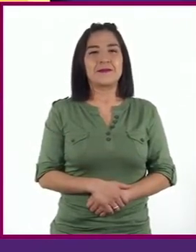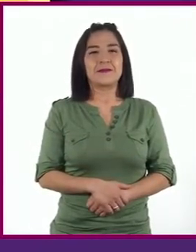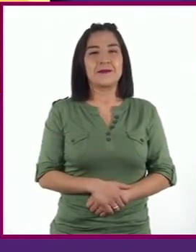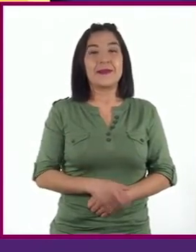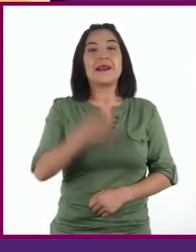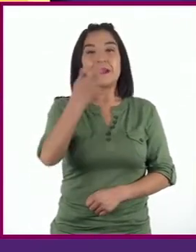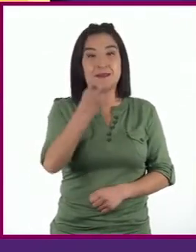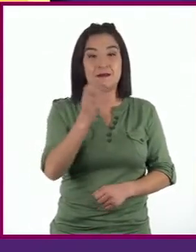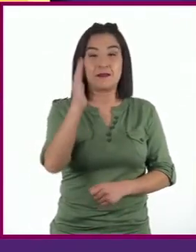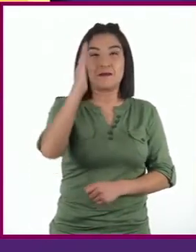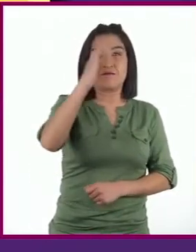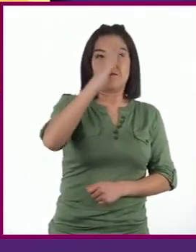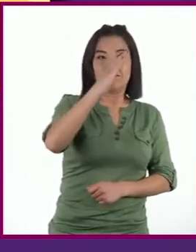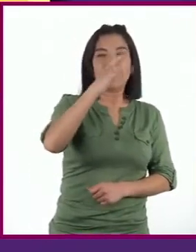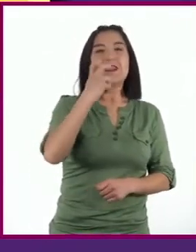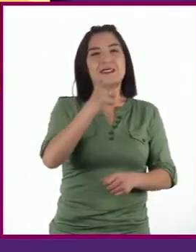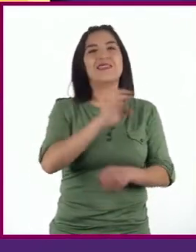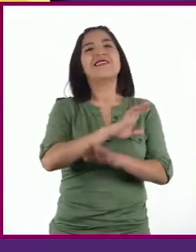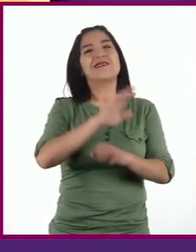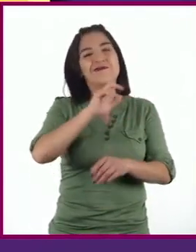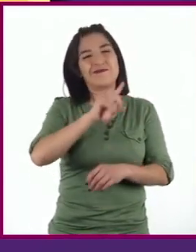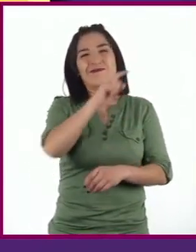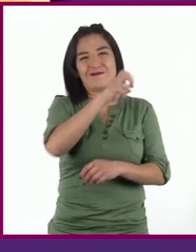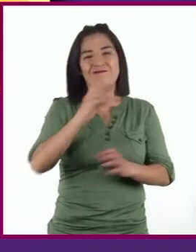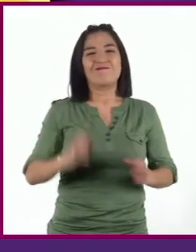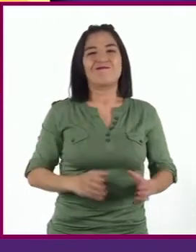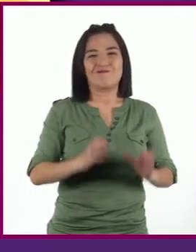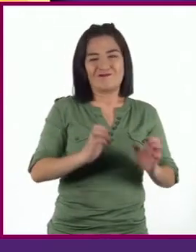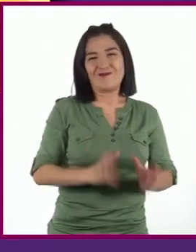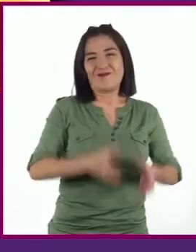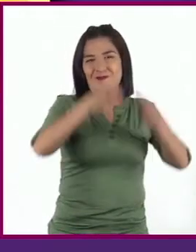Esta es la inclinación que ha sufrido la Torre de Pisa.